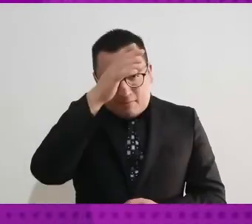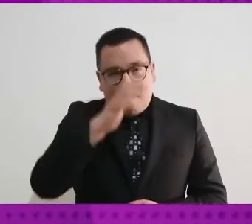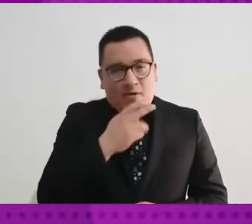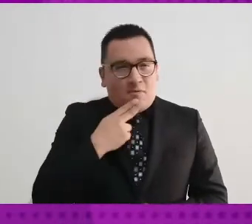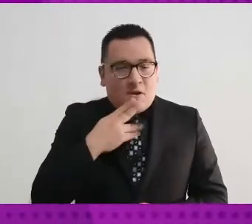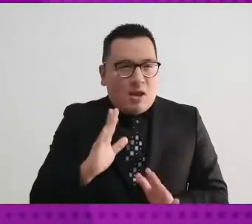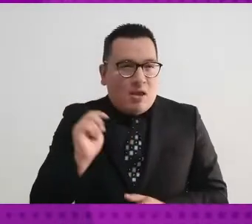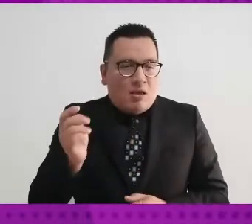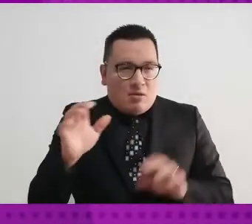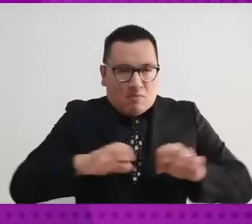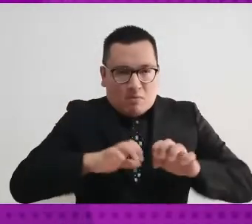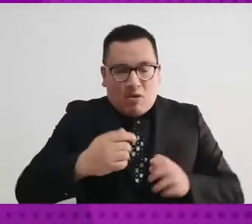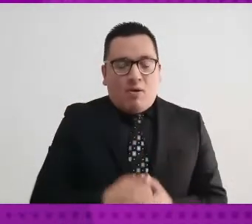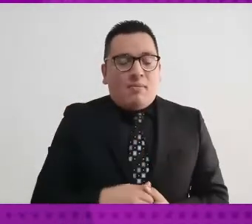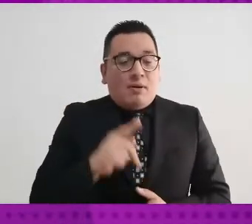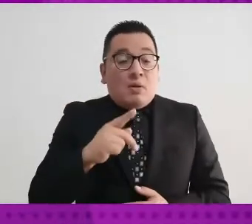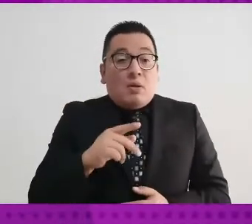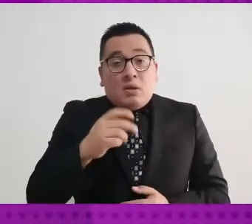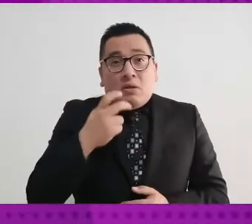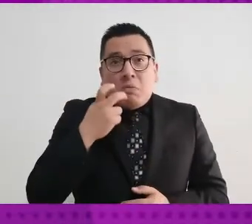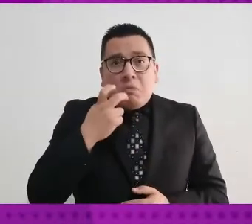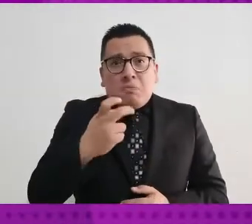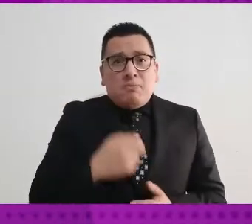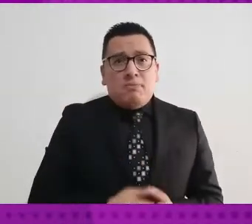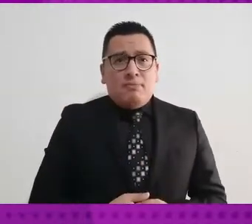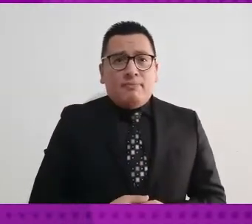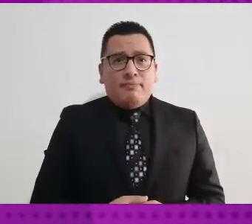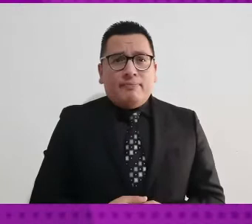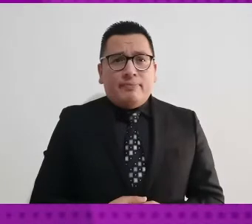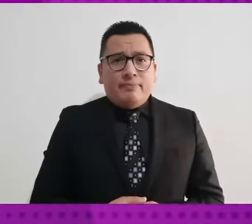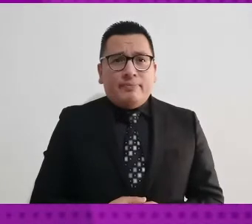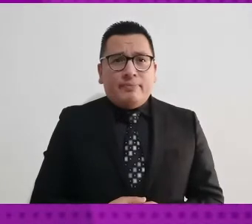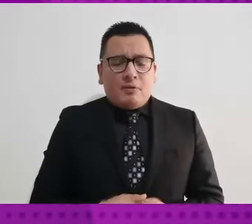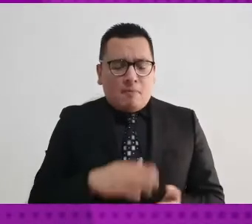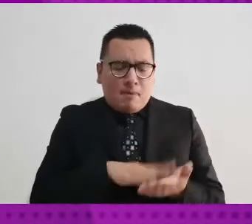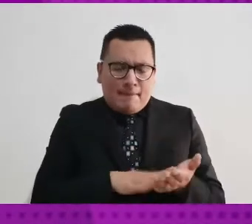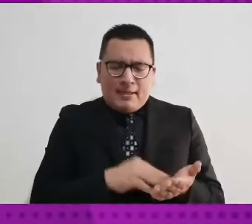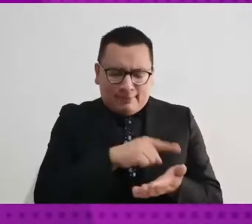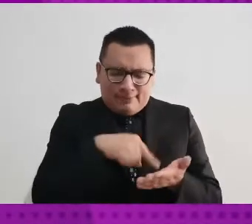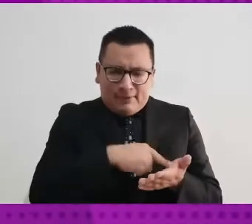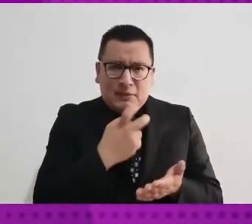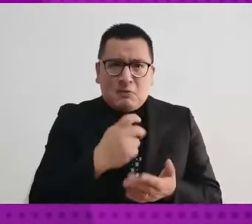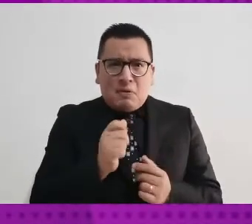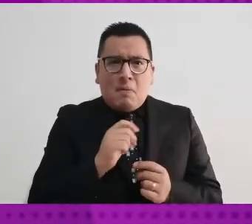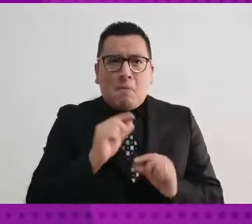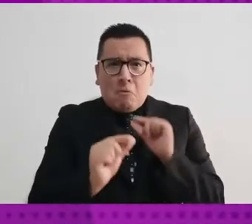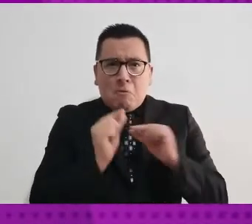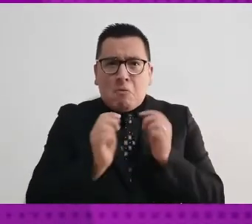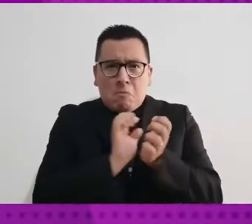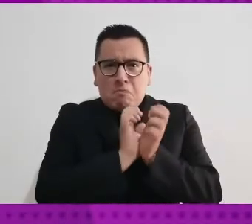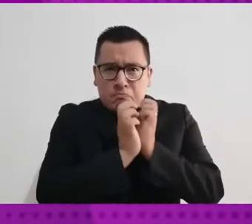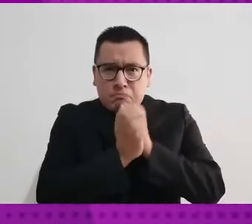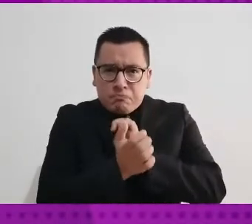Coahuila. Pero la boleta electoral es un buen testimonio de cómo ha venido evolucionando también la participación